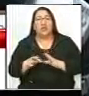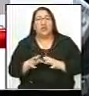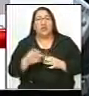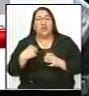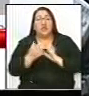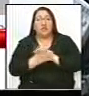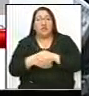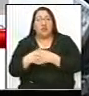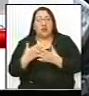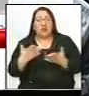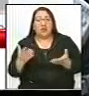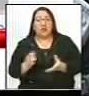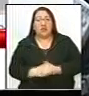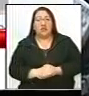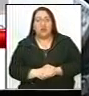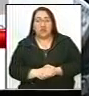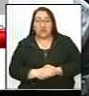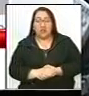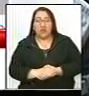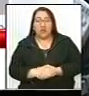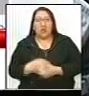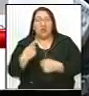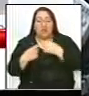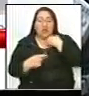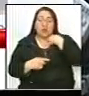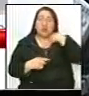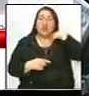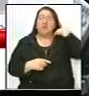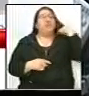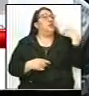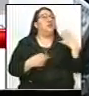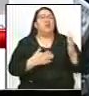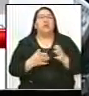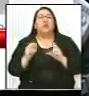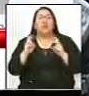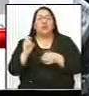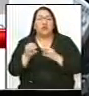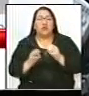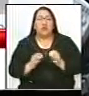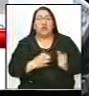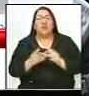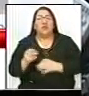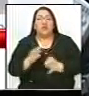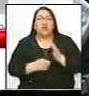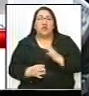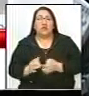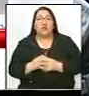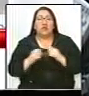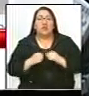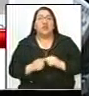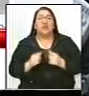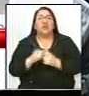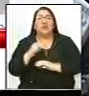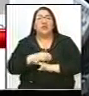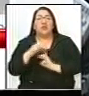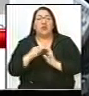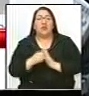se aprovechen los recursos. Por eso es que hay la disposición, tanto en el lado presupuestal y el lado de financiamiento, de seguir con el